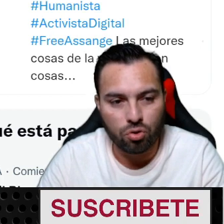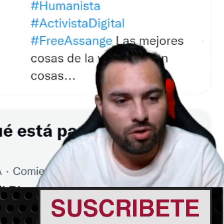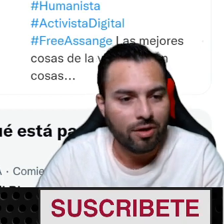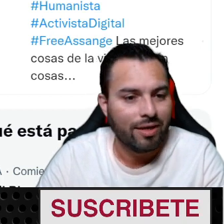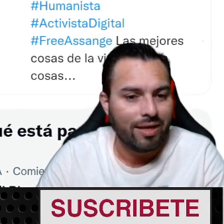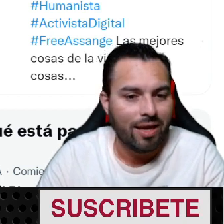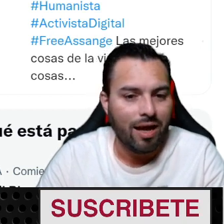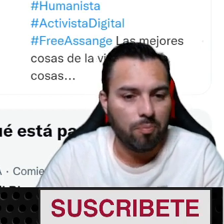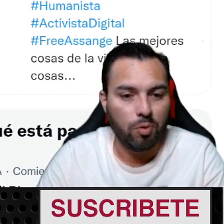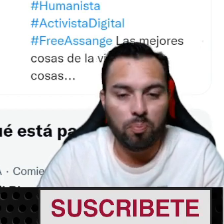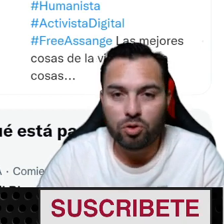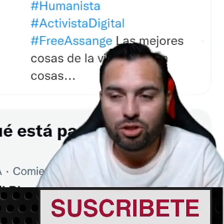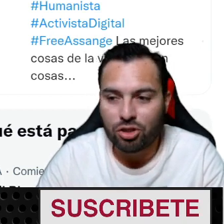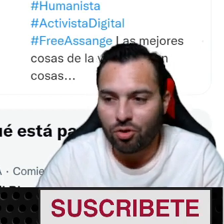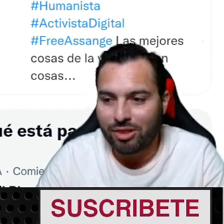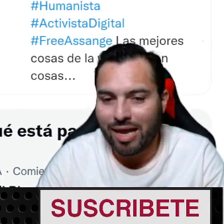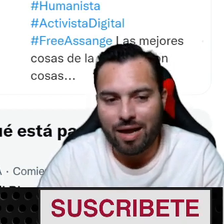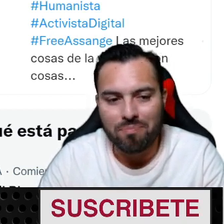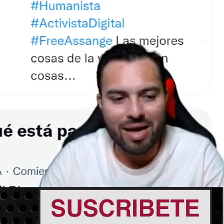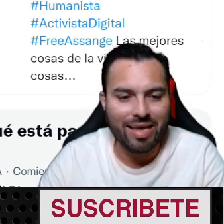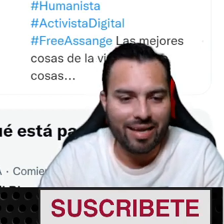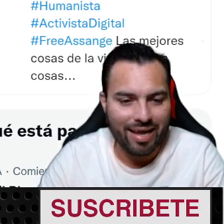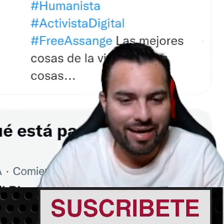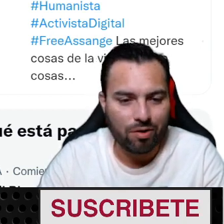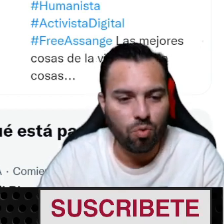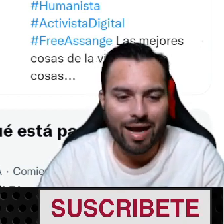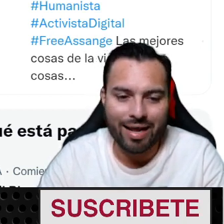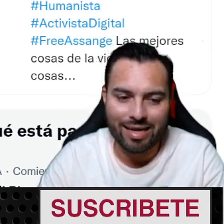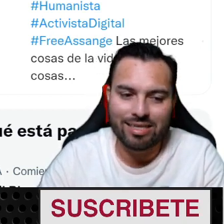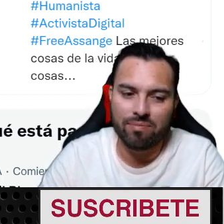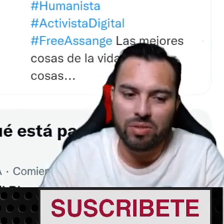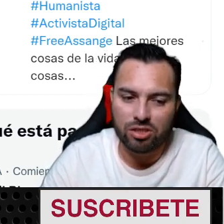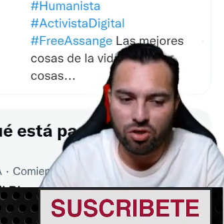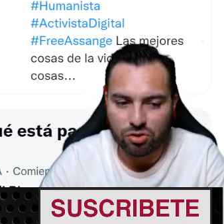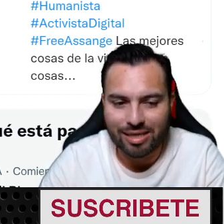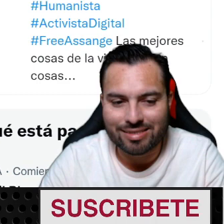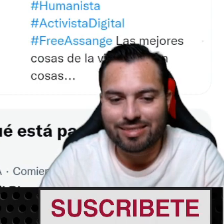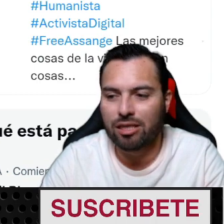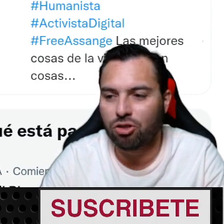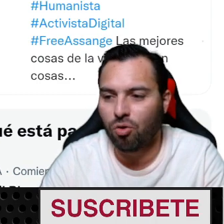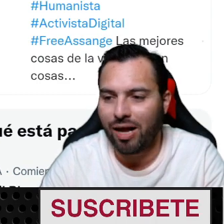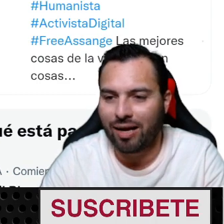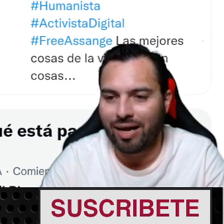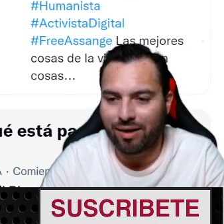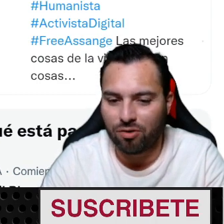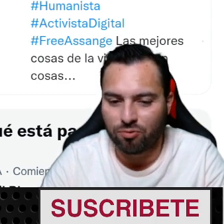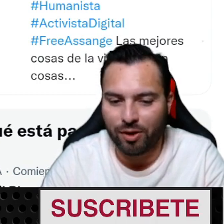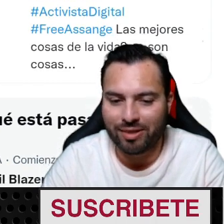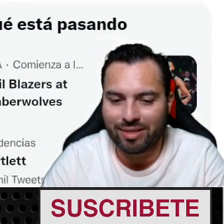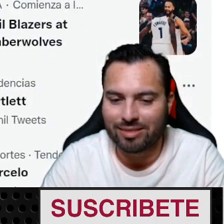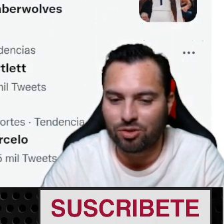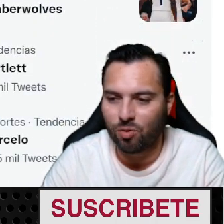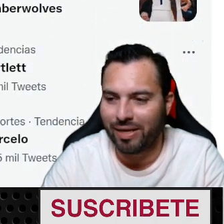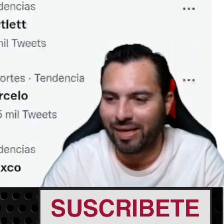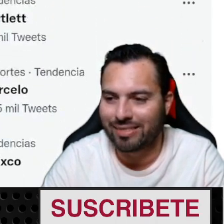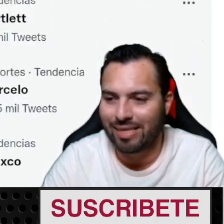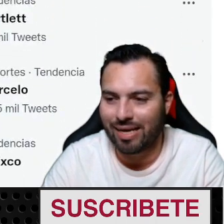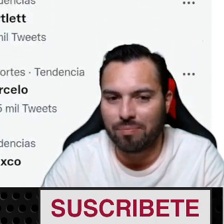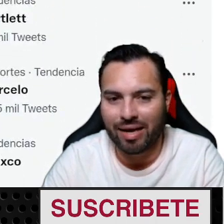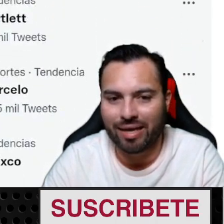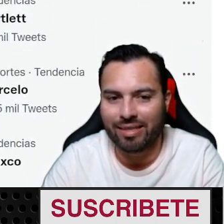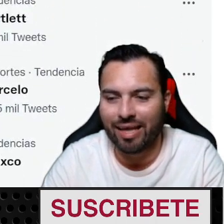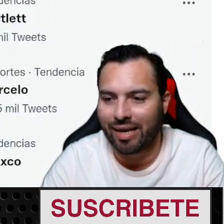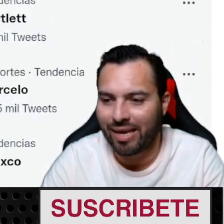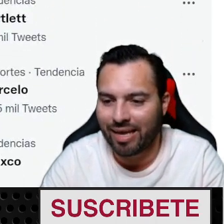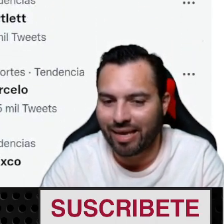nordur a propósito de la mañanera cucaracha ambiciosa cito a Carlos Fuentes y sube